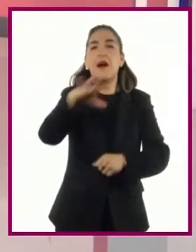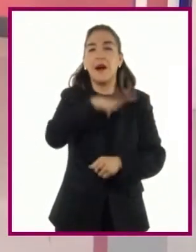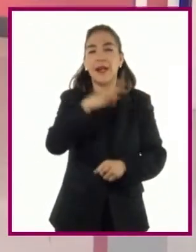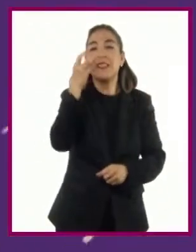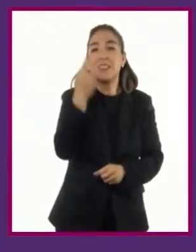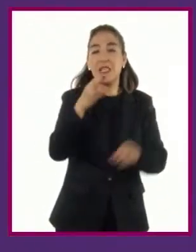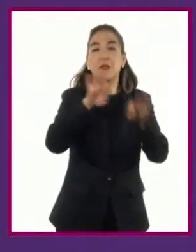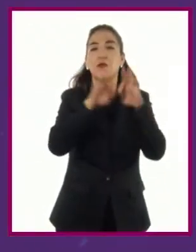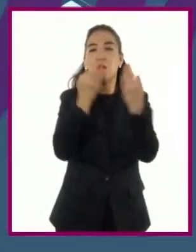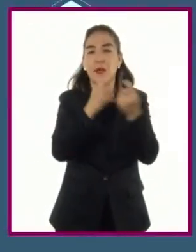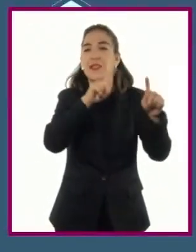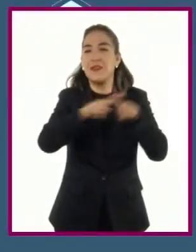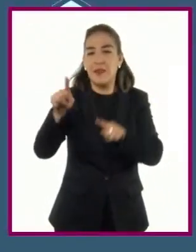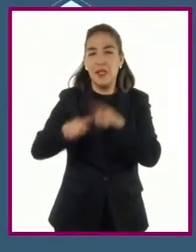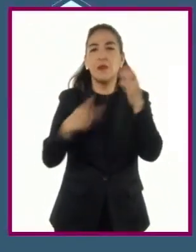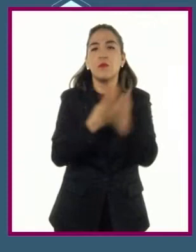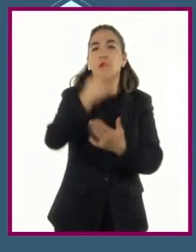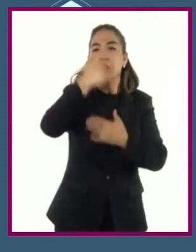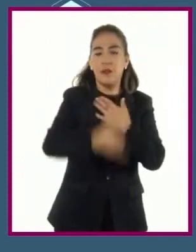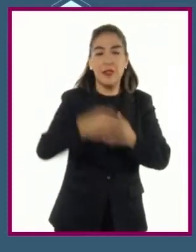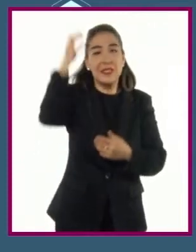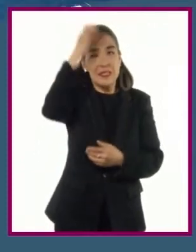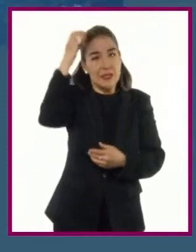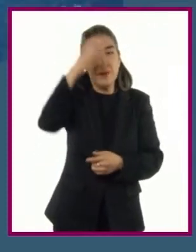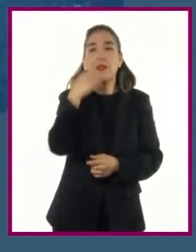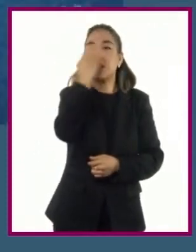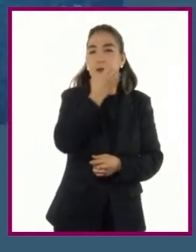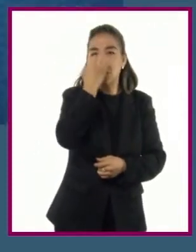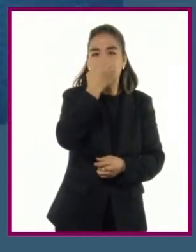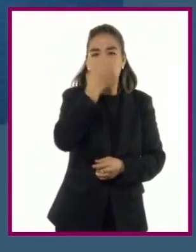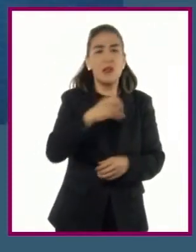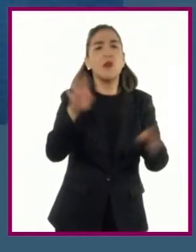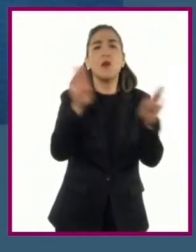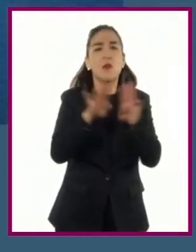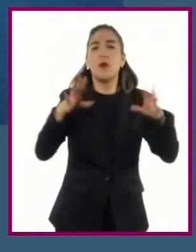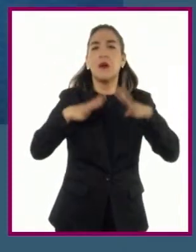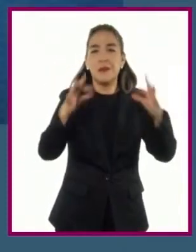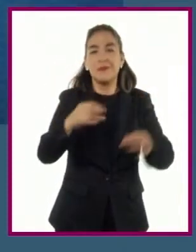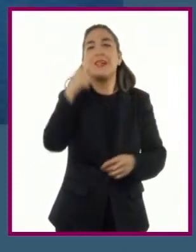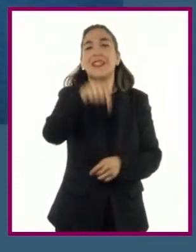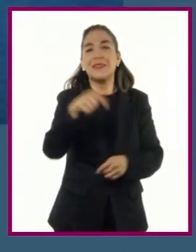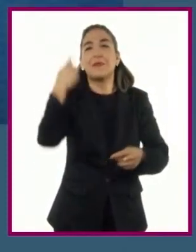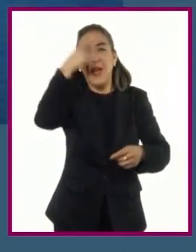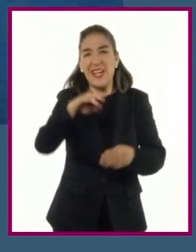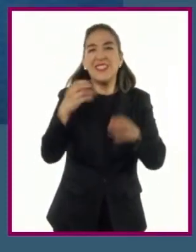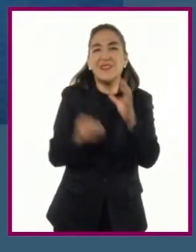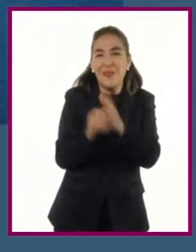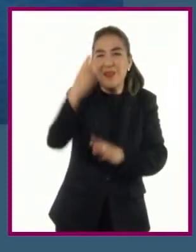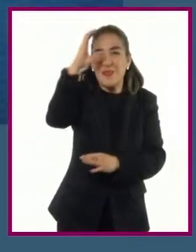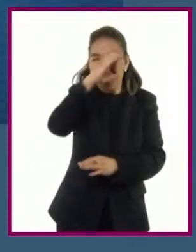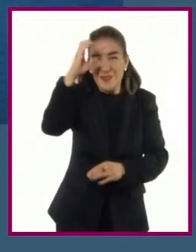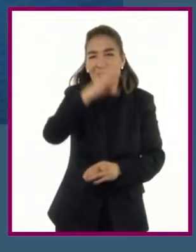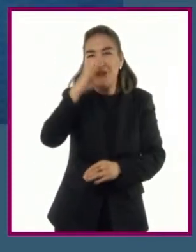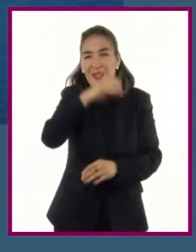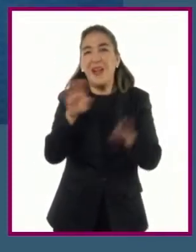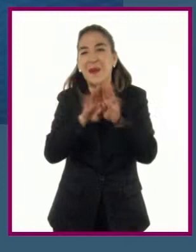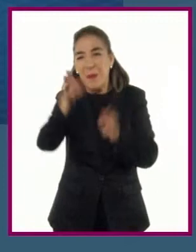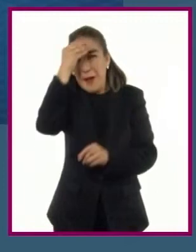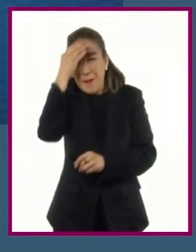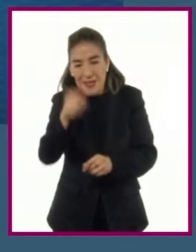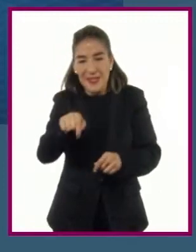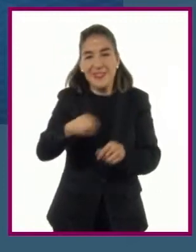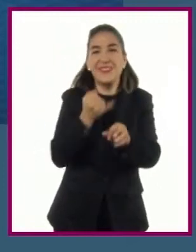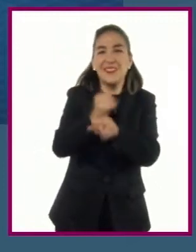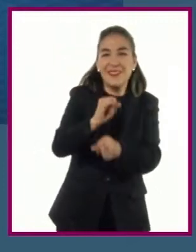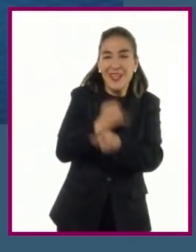3 tipos de proyectos. El proyecto científico escolar surge con la curiosidad de aprender y desarrollar conocimiento científico de